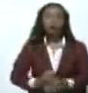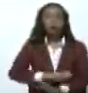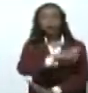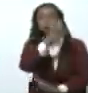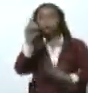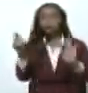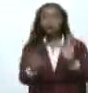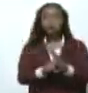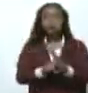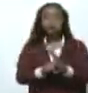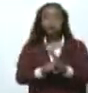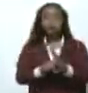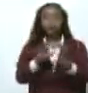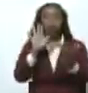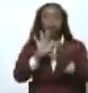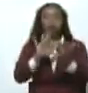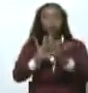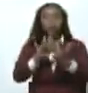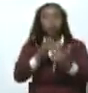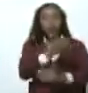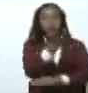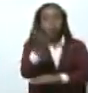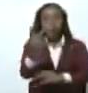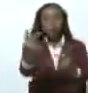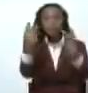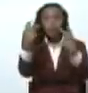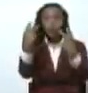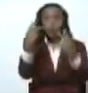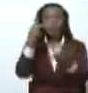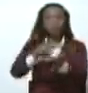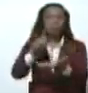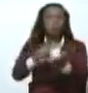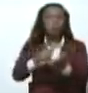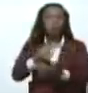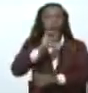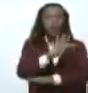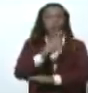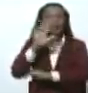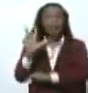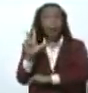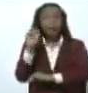totalizados, retransmitidos, y una participación del